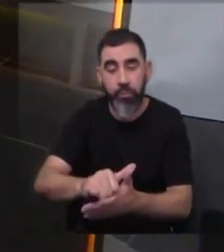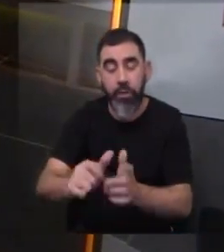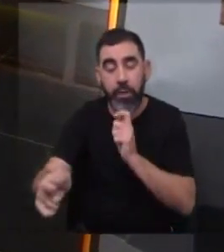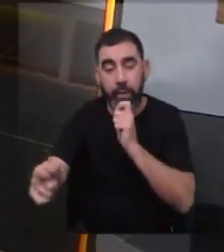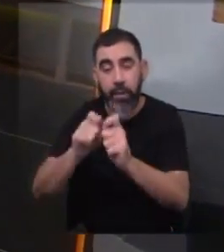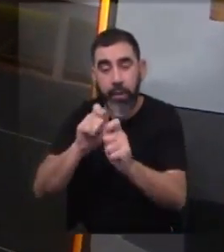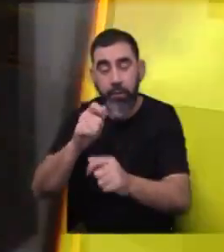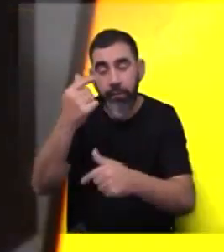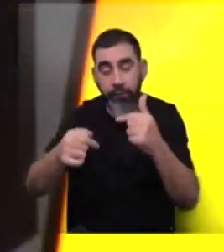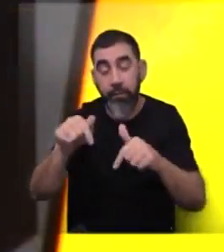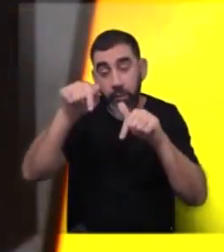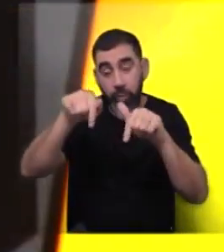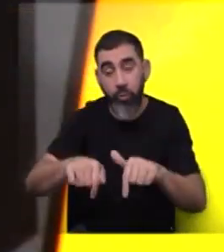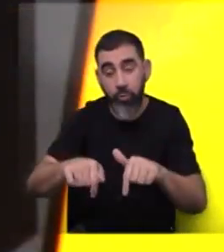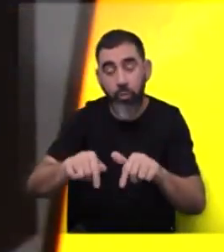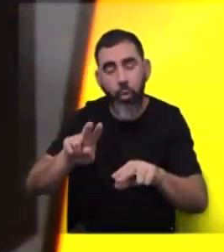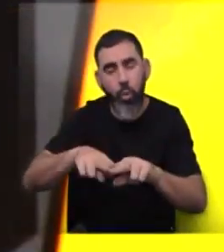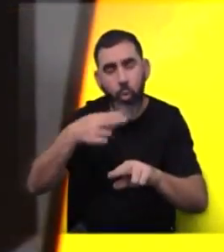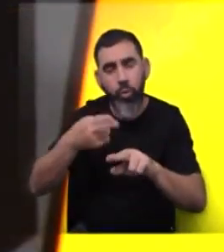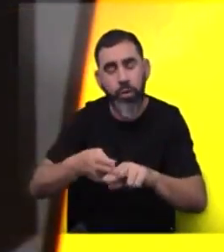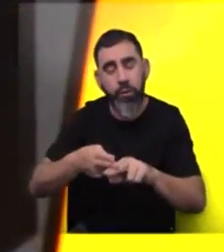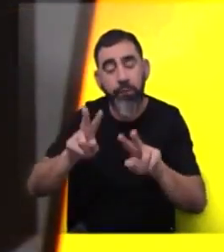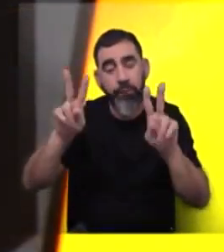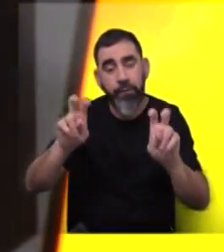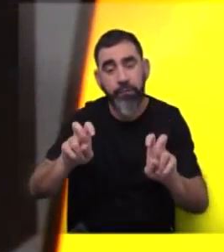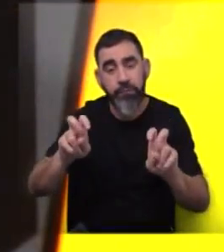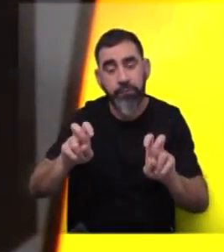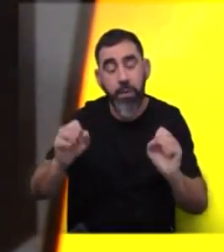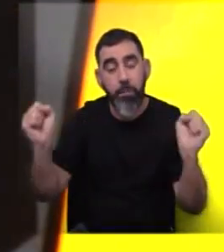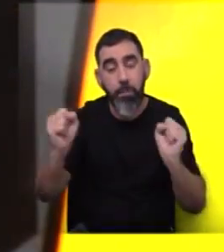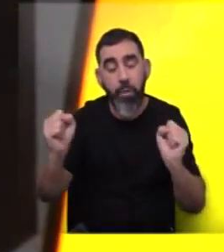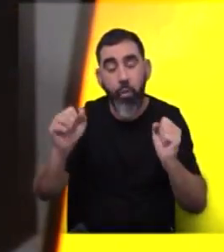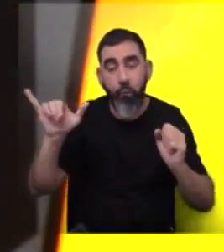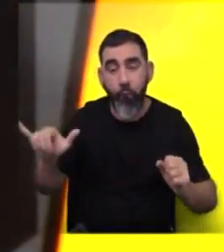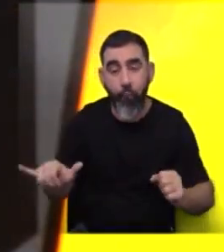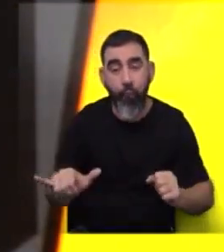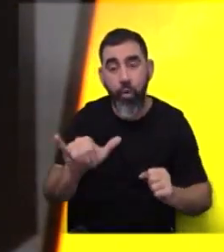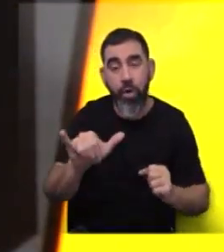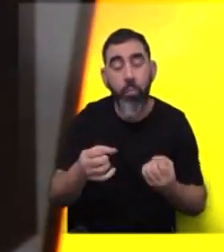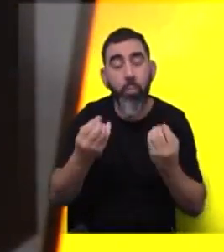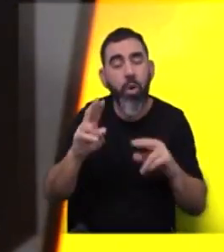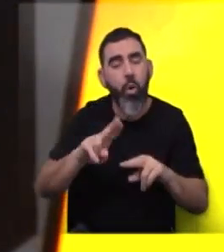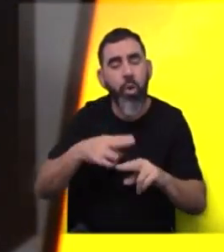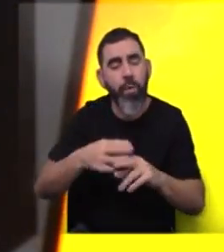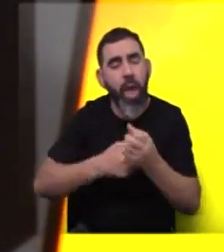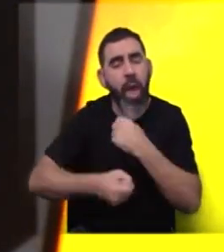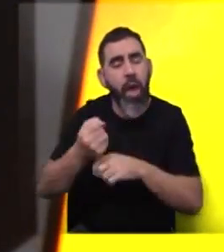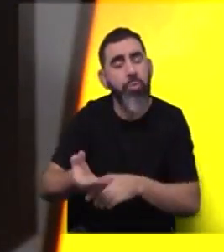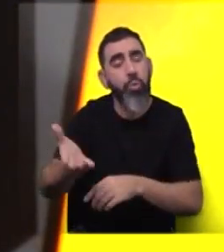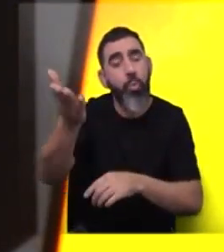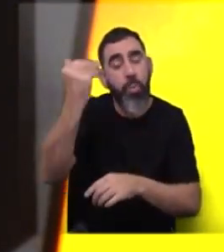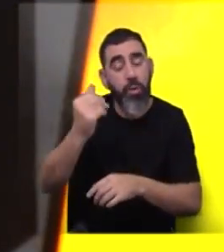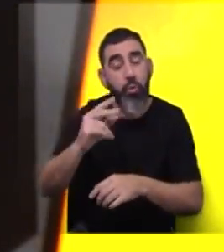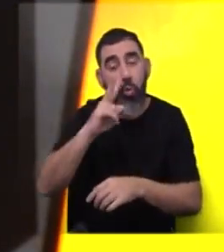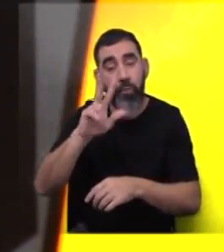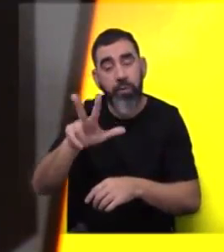entrevistas y hoy justamente vamos a volver a hablar sobre ciencia del miedo a volar. ¿Por qué volver a hablar? Porque bueno, el año pasado, en el